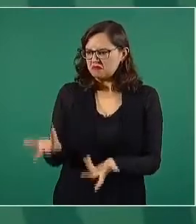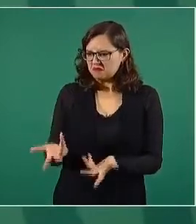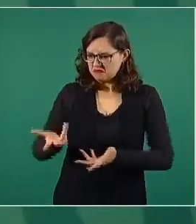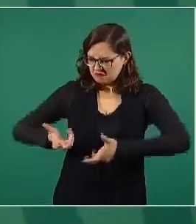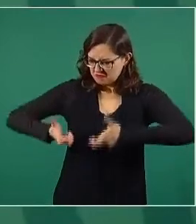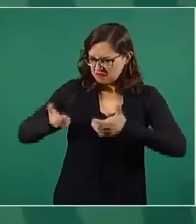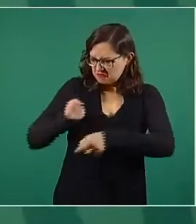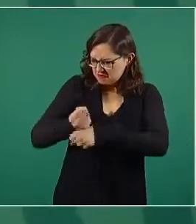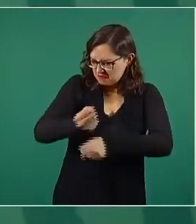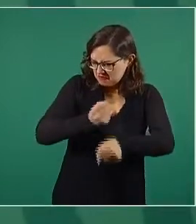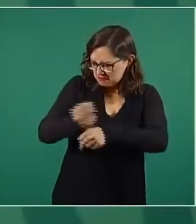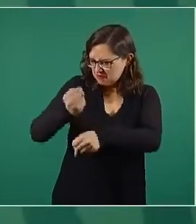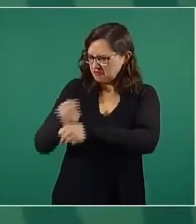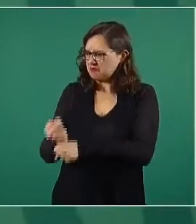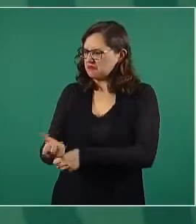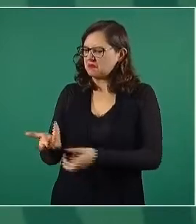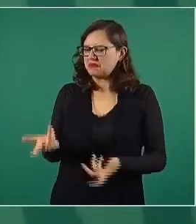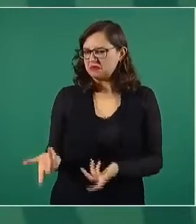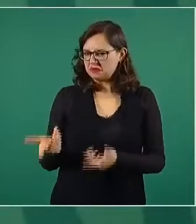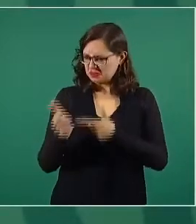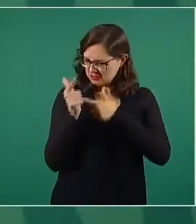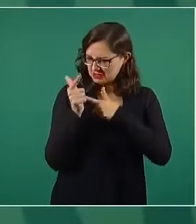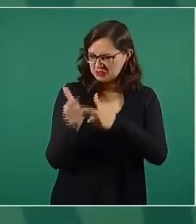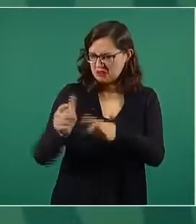seguir torturando